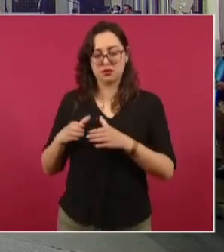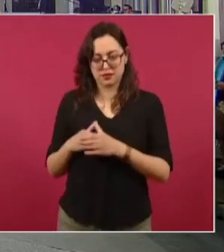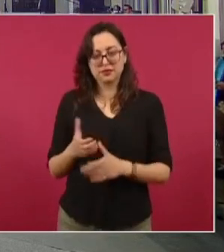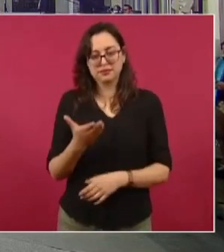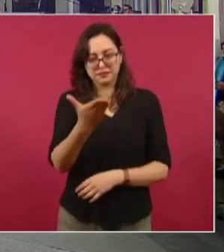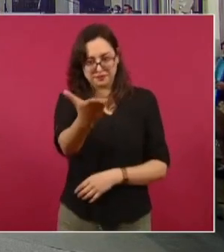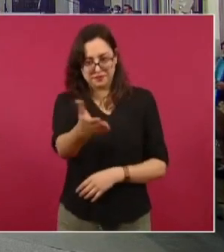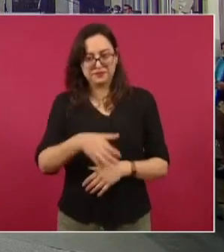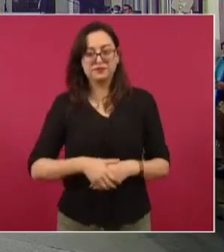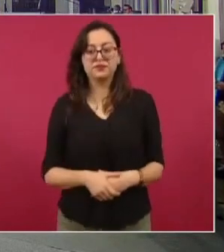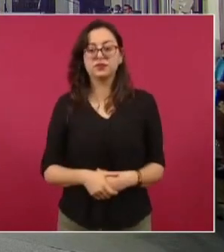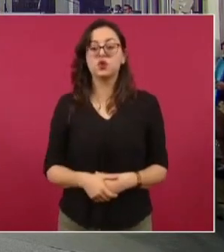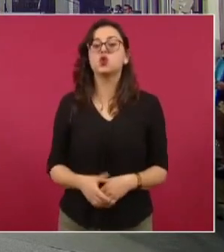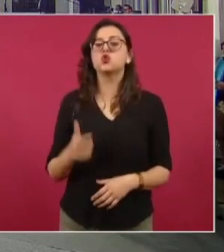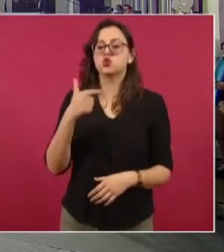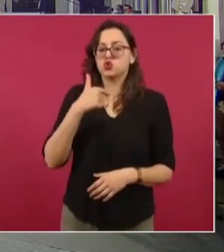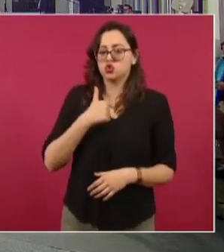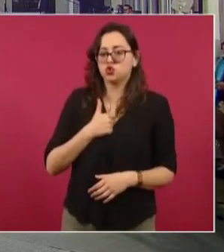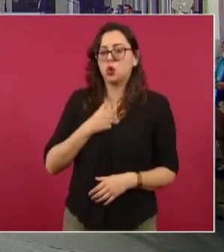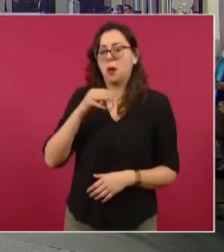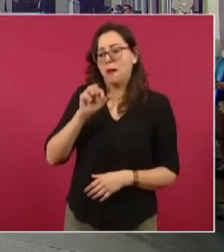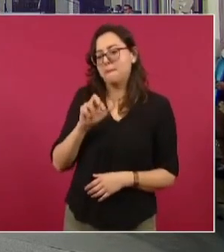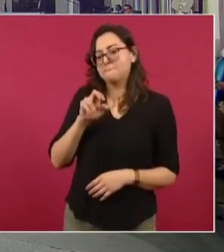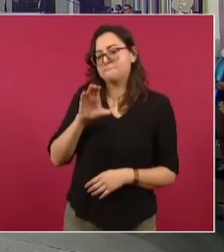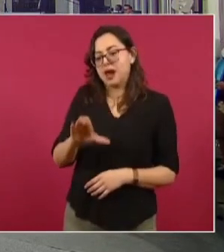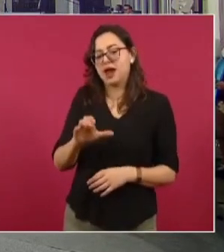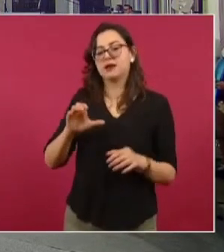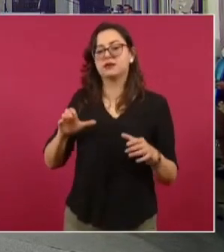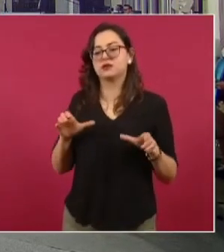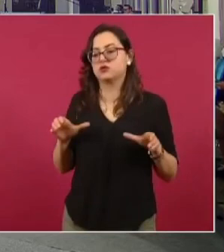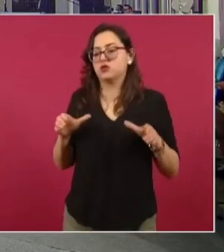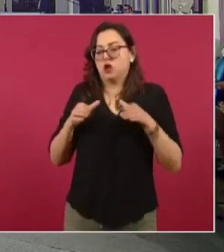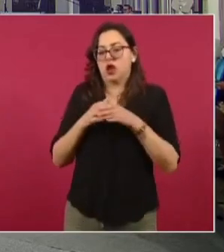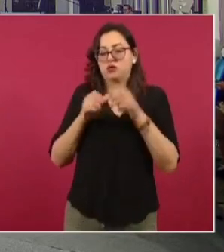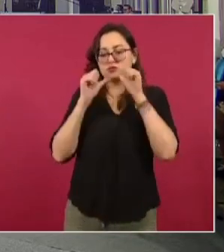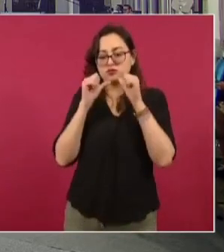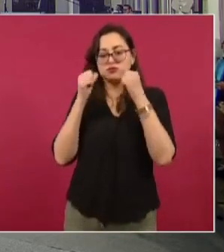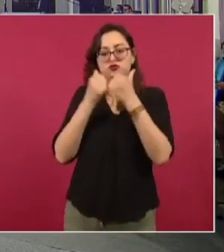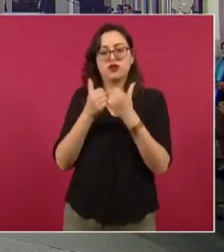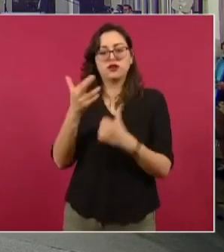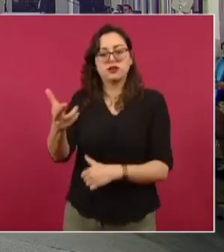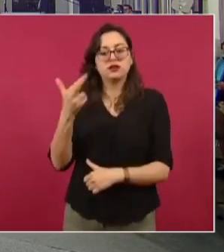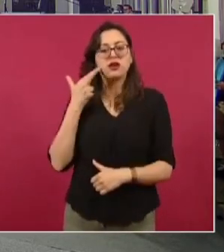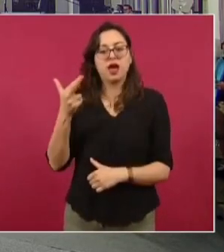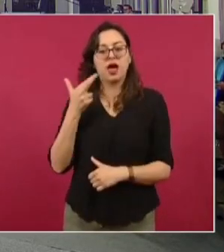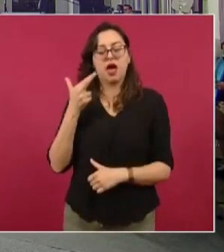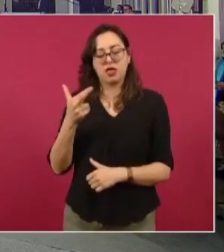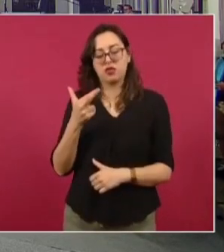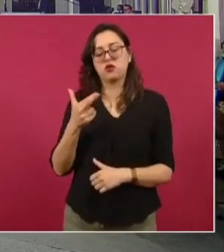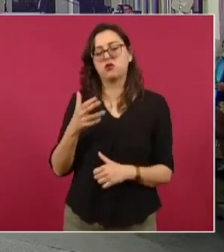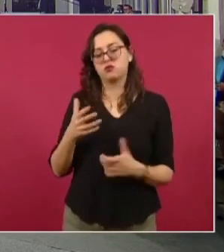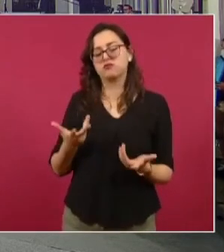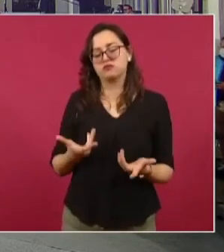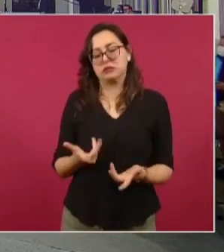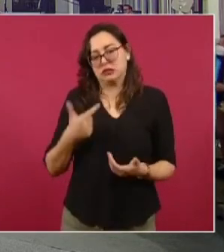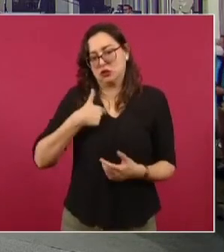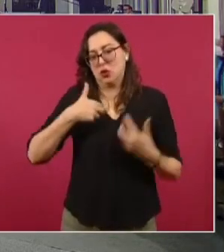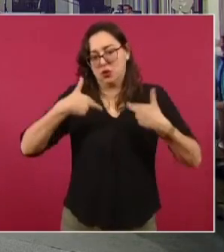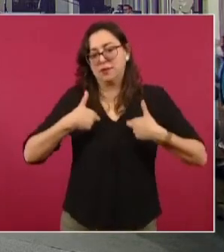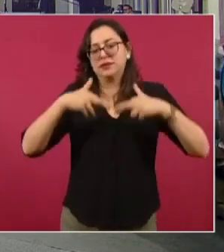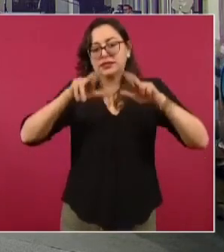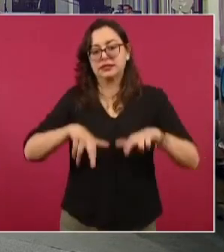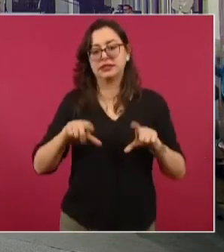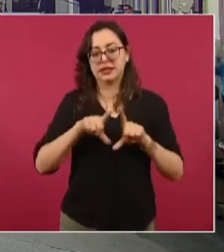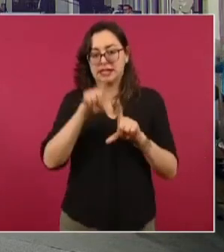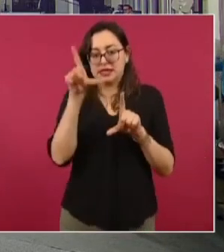yo pertenezco a la mar la asociación mundial de radios comunitarias de México de hecho soy el representante nacional que ahora que nos reunimos